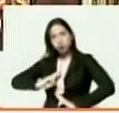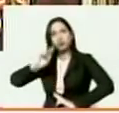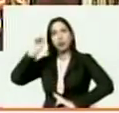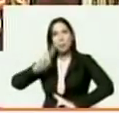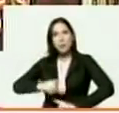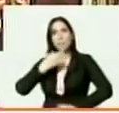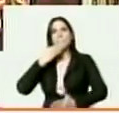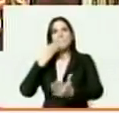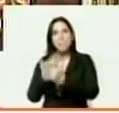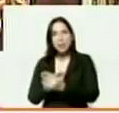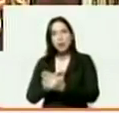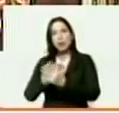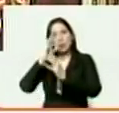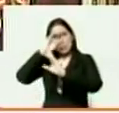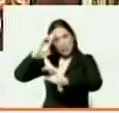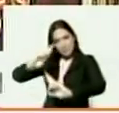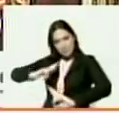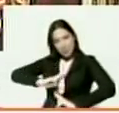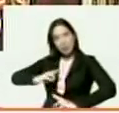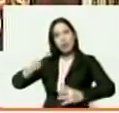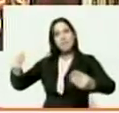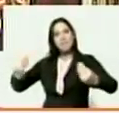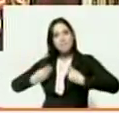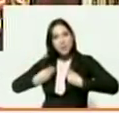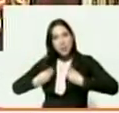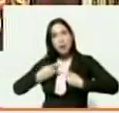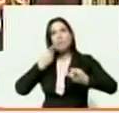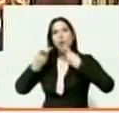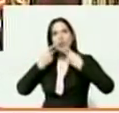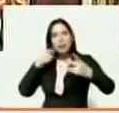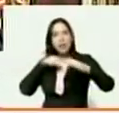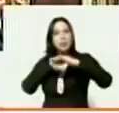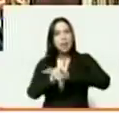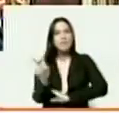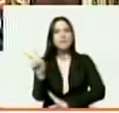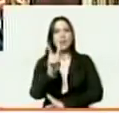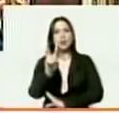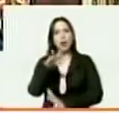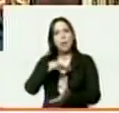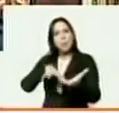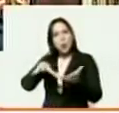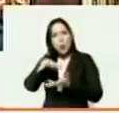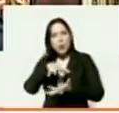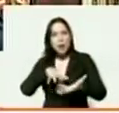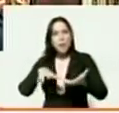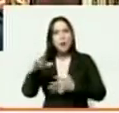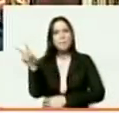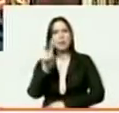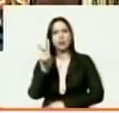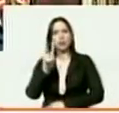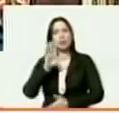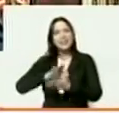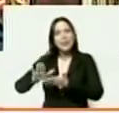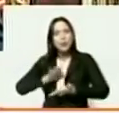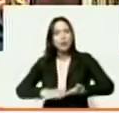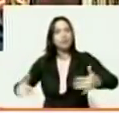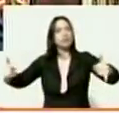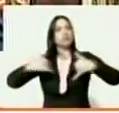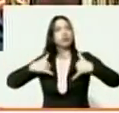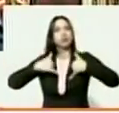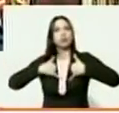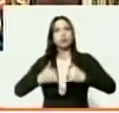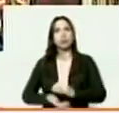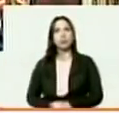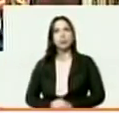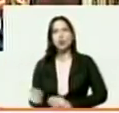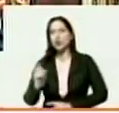pido que se respete la vida política interna de Venezuela y los problemas de los venezolanos los resolvamos nosotros, no